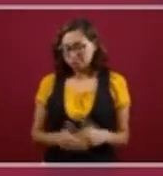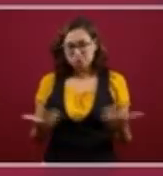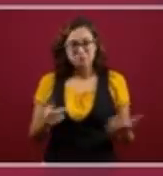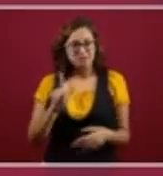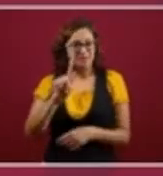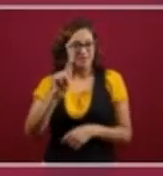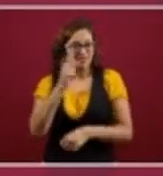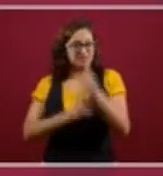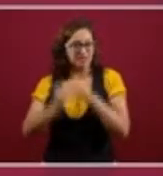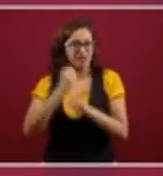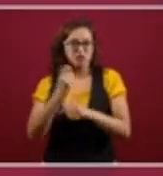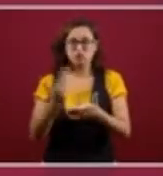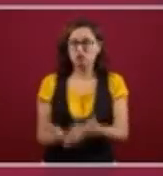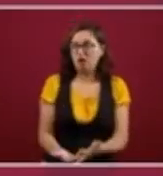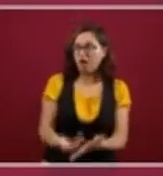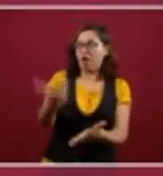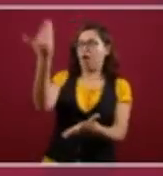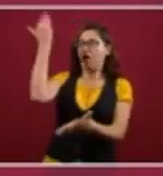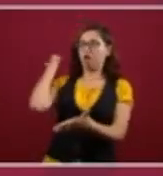70 años.